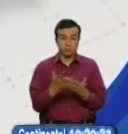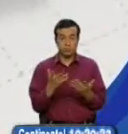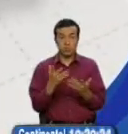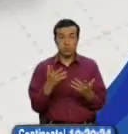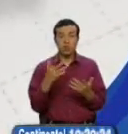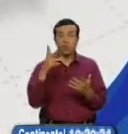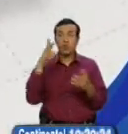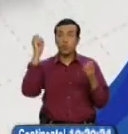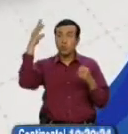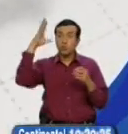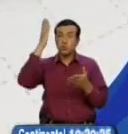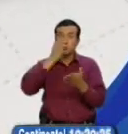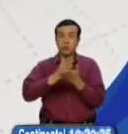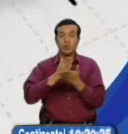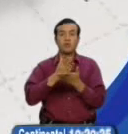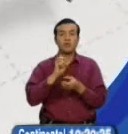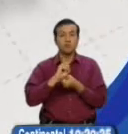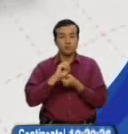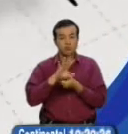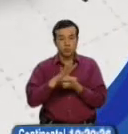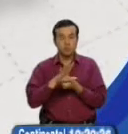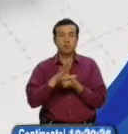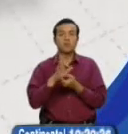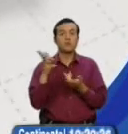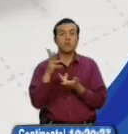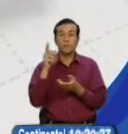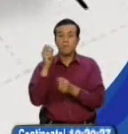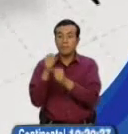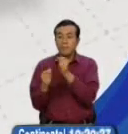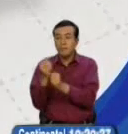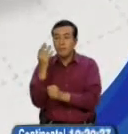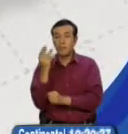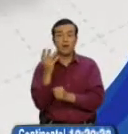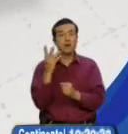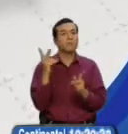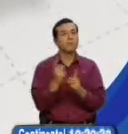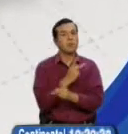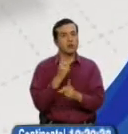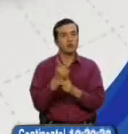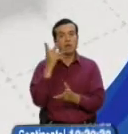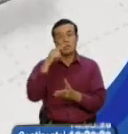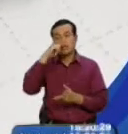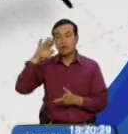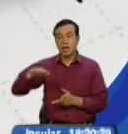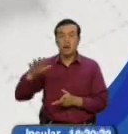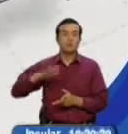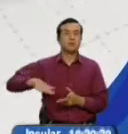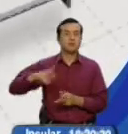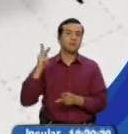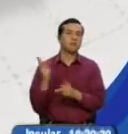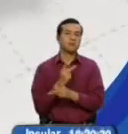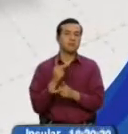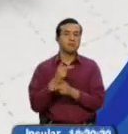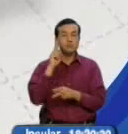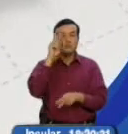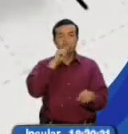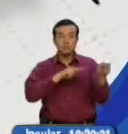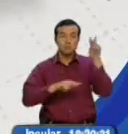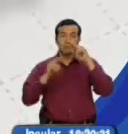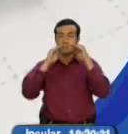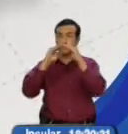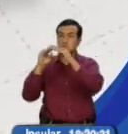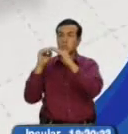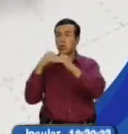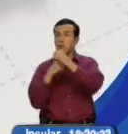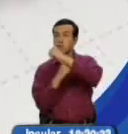luz se corta, use linternas de batería. No use velas ni fósforos, ya que pueden haber fugas de gas. Finalmente, inspeccione su hogar para ver